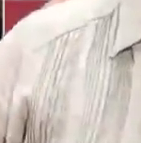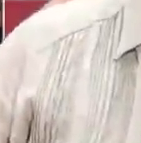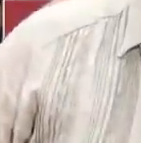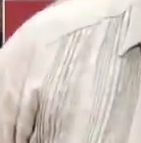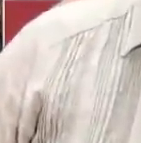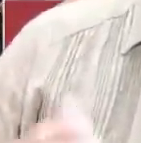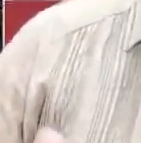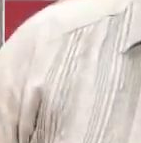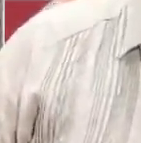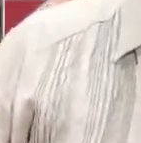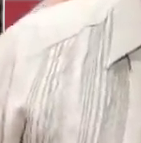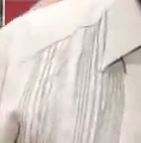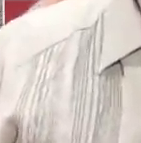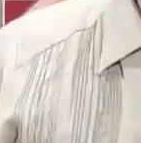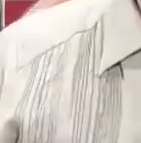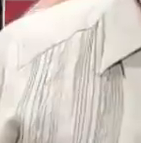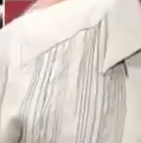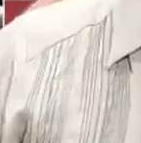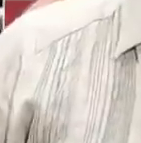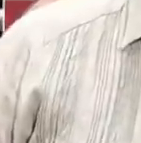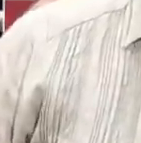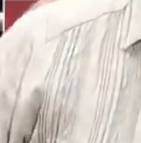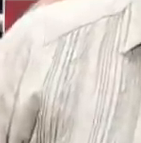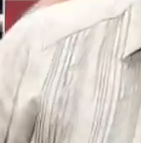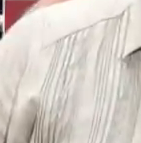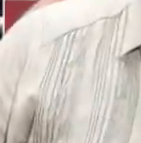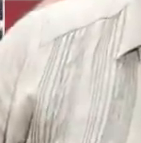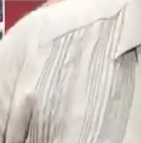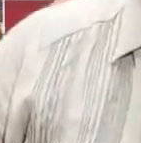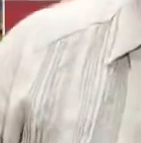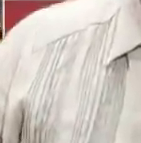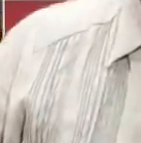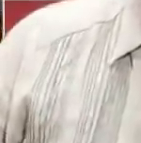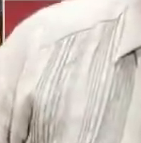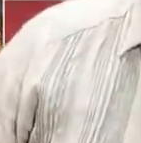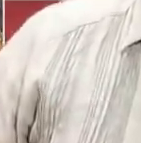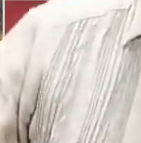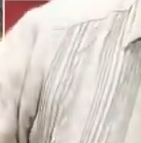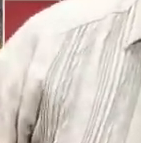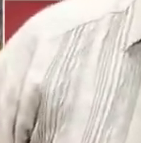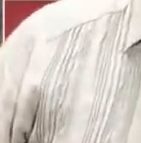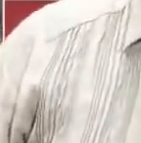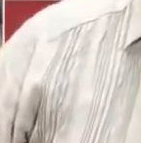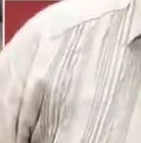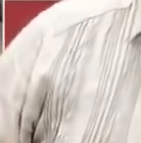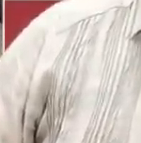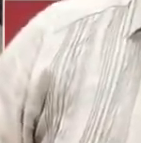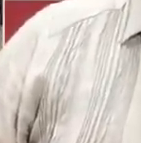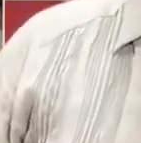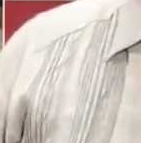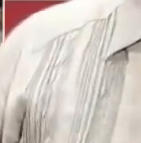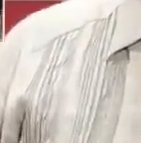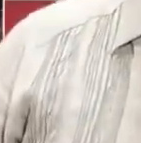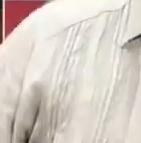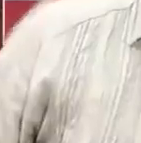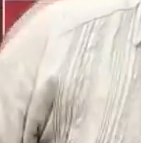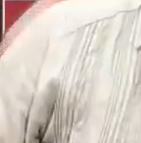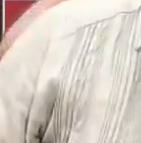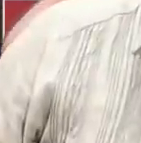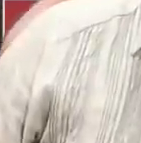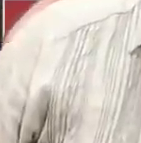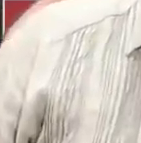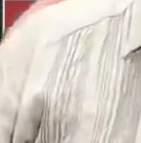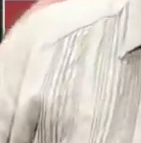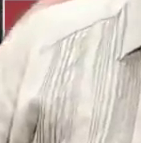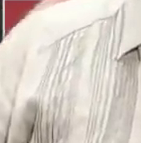video, dale me gusta y de igual manera te voy a pedir de favor que me regales esa suscripción. Y amigos, el día de hoy deja el